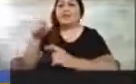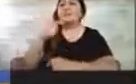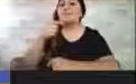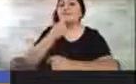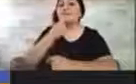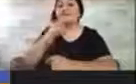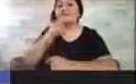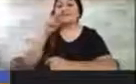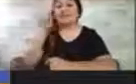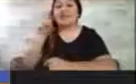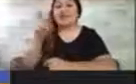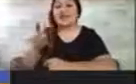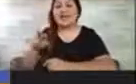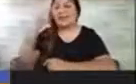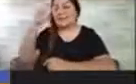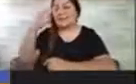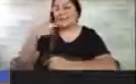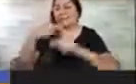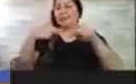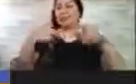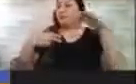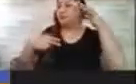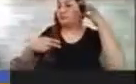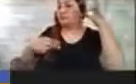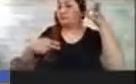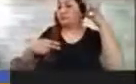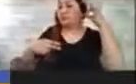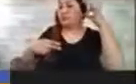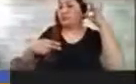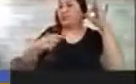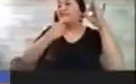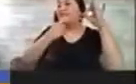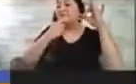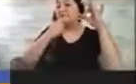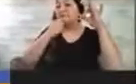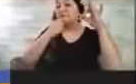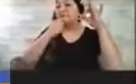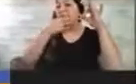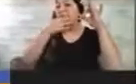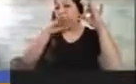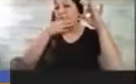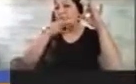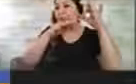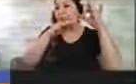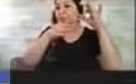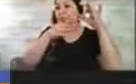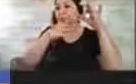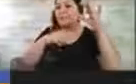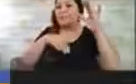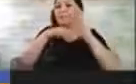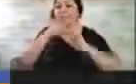y es más fácil de pronunciar y es más fácil de leer en realidad.